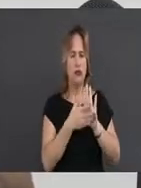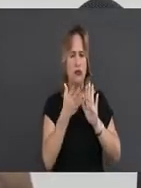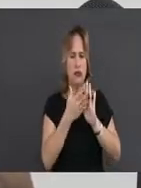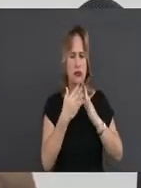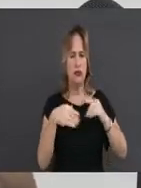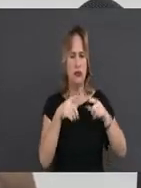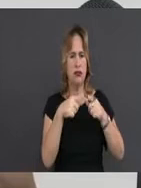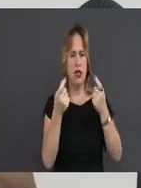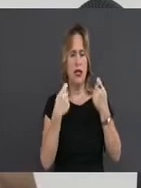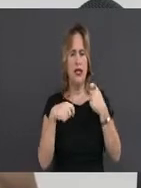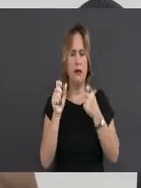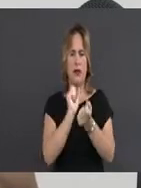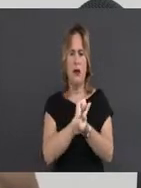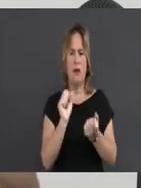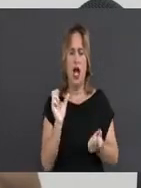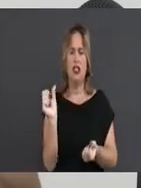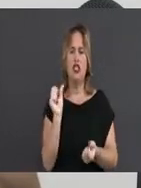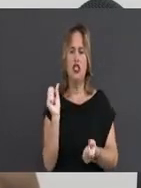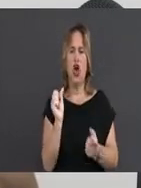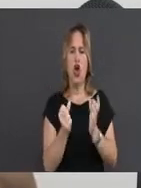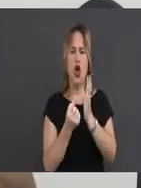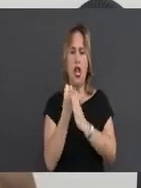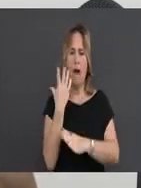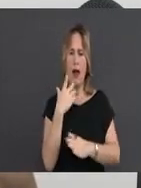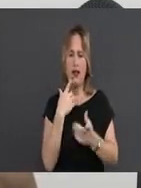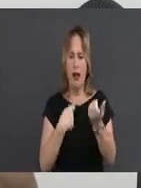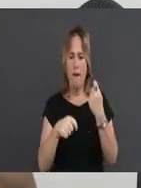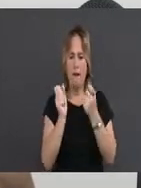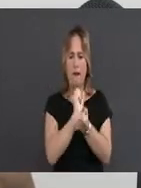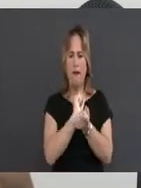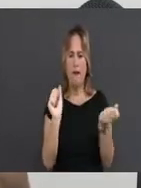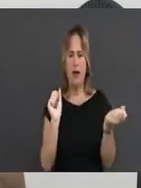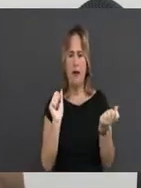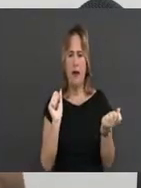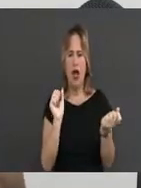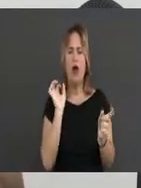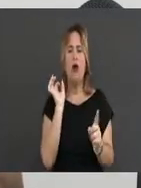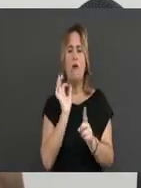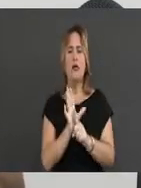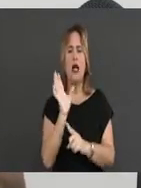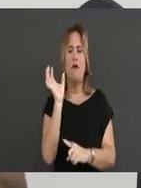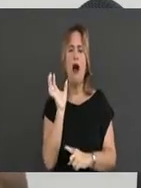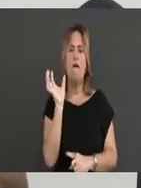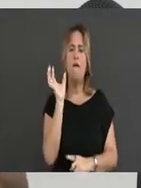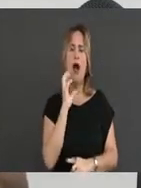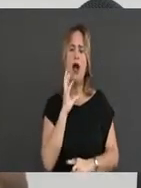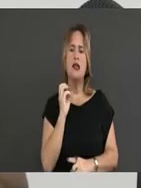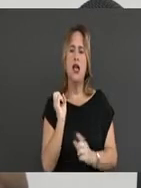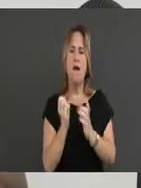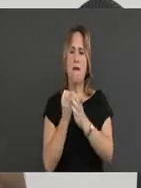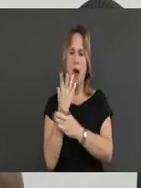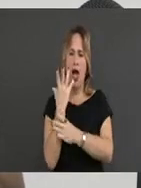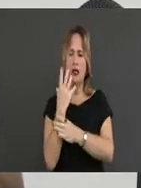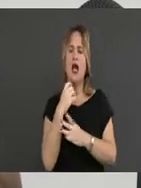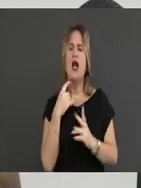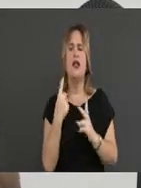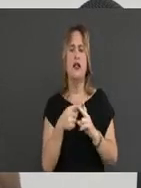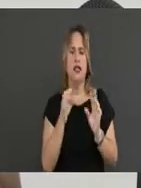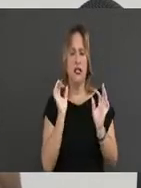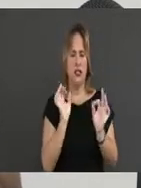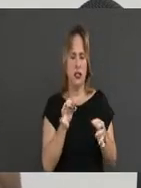la venta liberada en el municipio de Songo La Maya, comenzamos por La Maya, que fue el primero que hizo el punto de venta, y